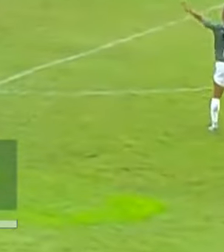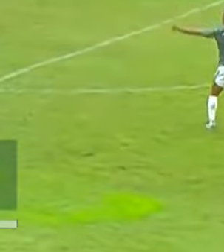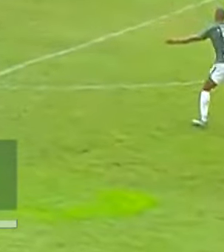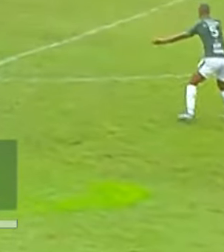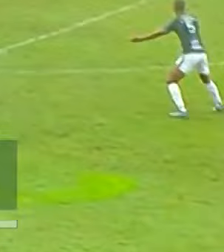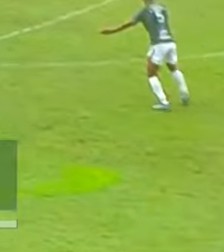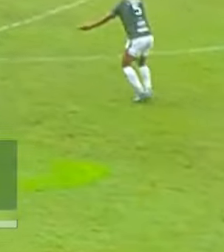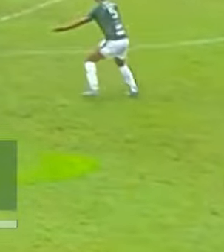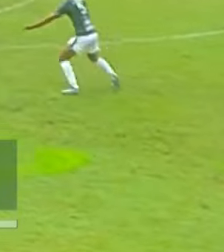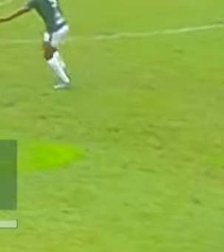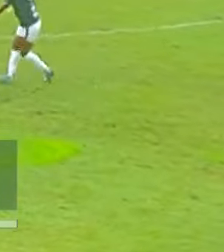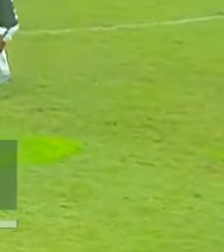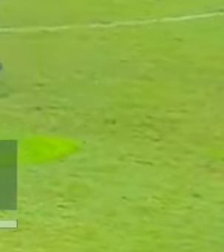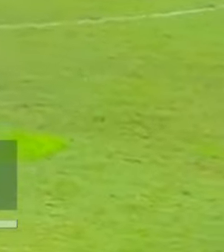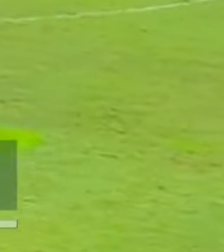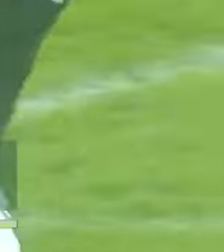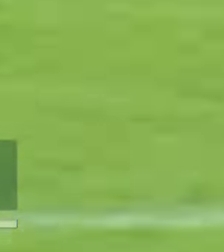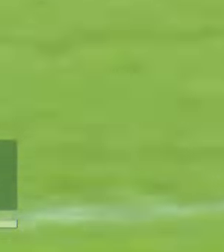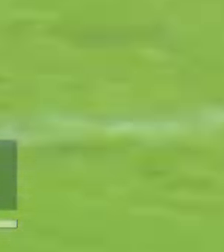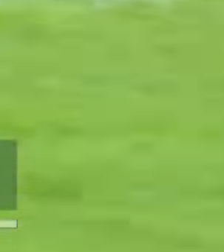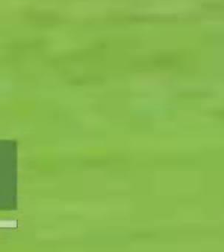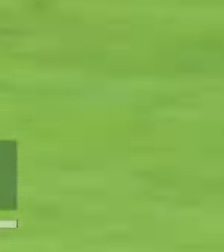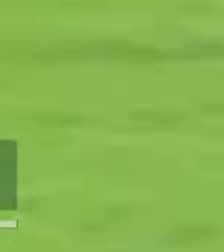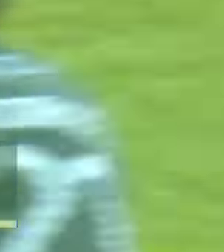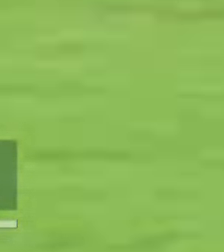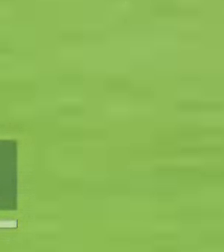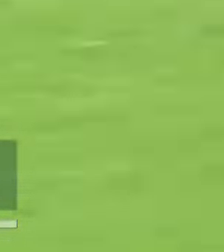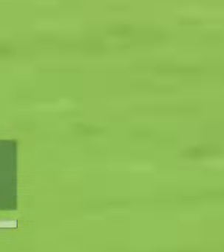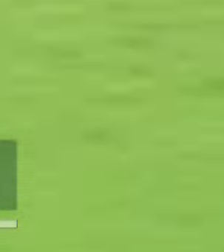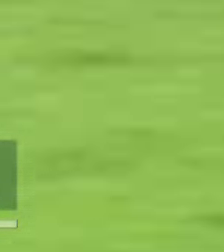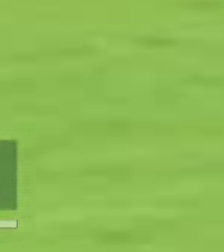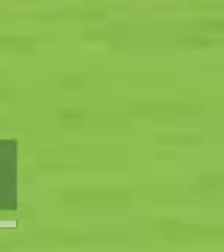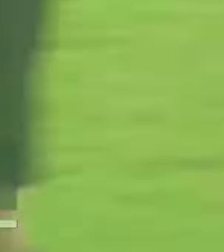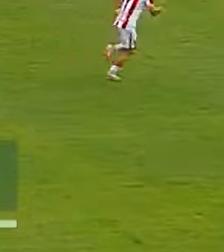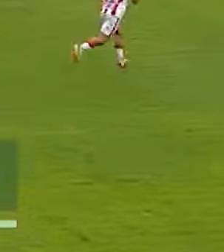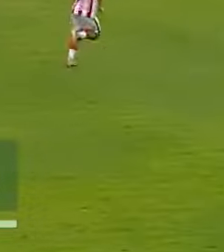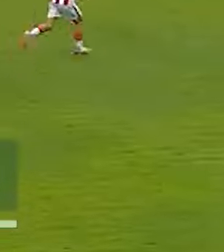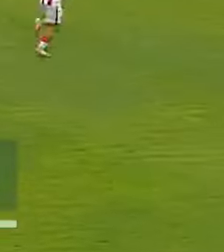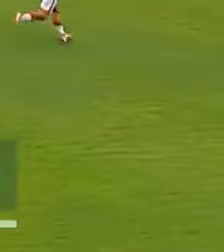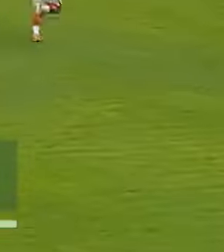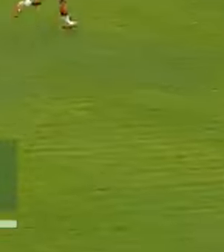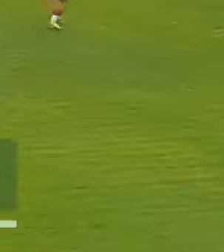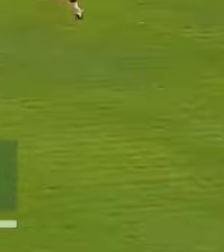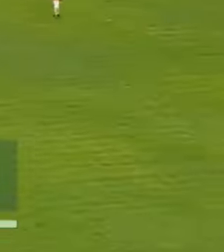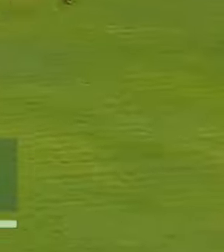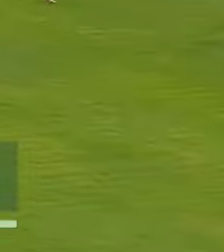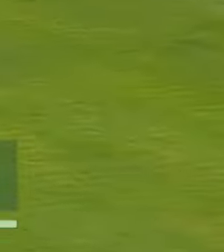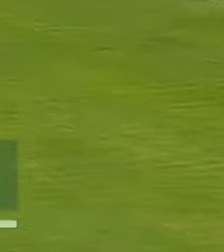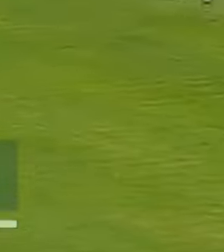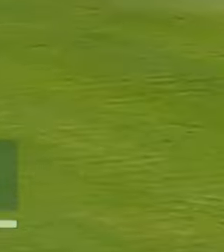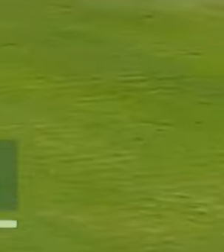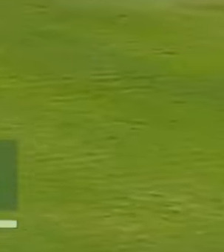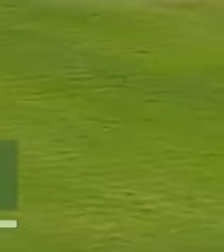Varela a los 41 minutos de la primera parte defensor Sporting con doblete de Octavio Rivero